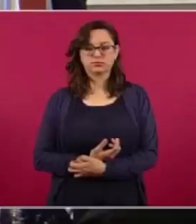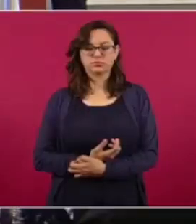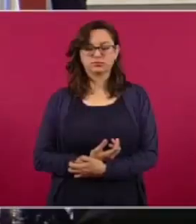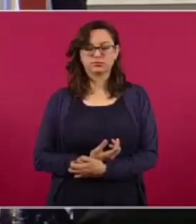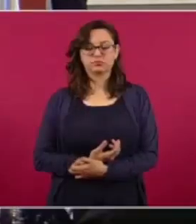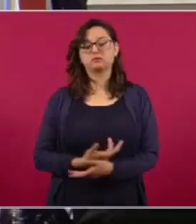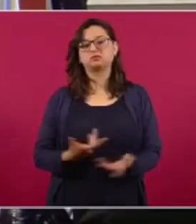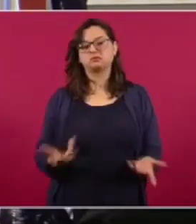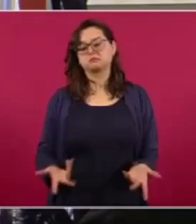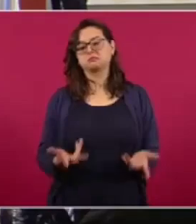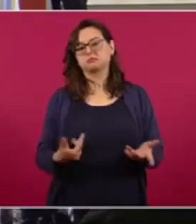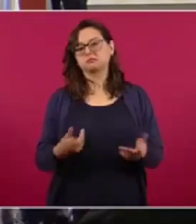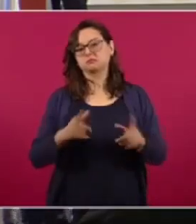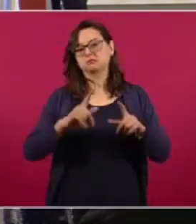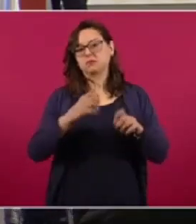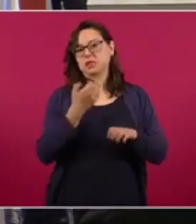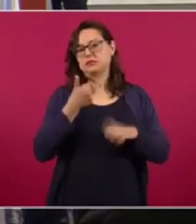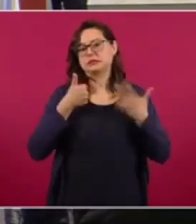ustedes